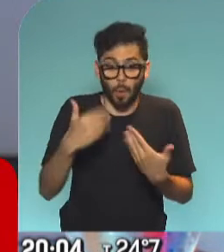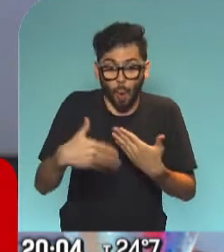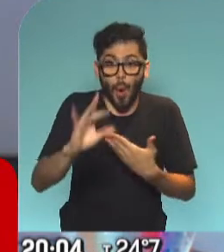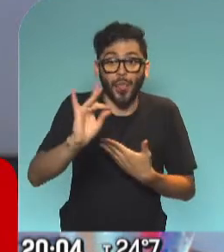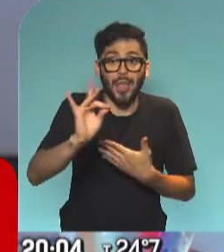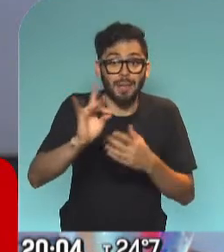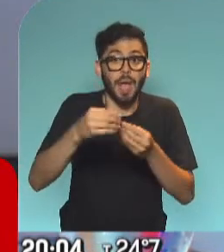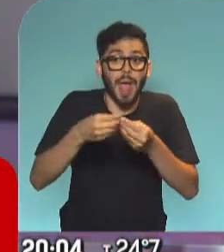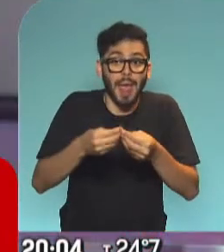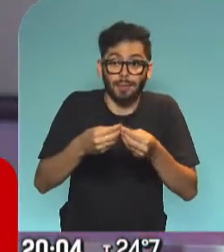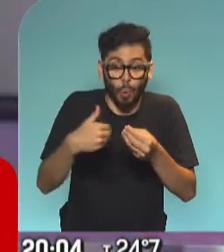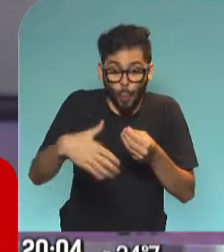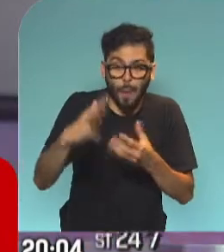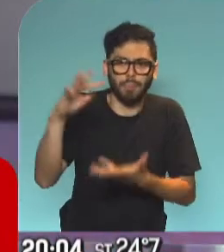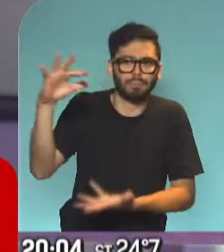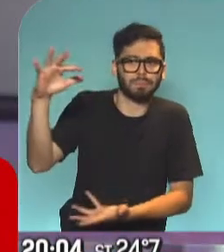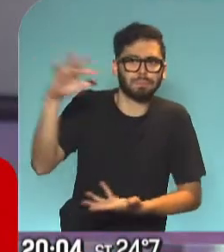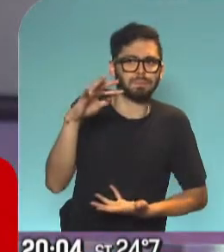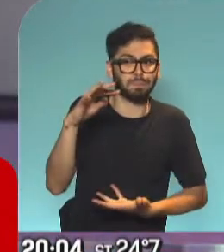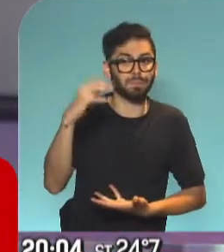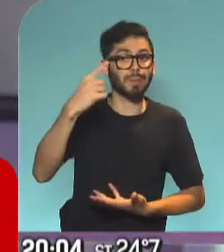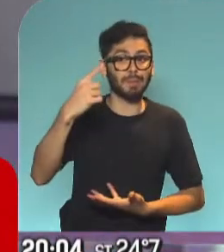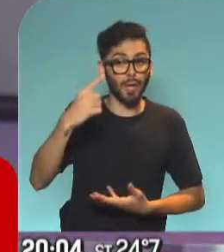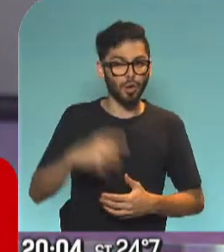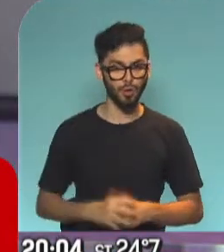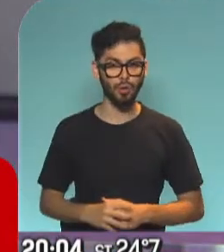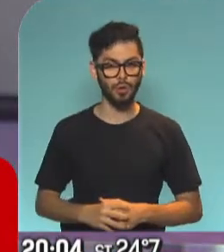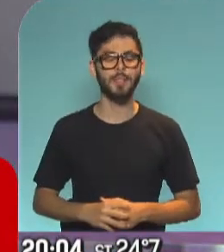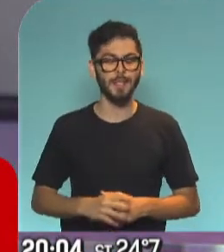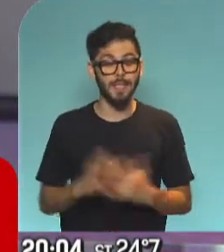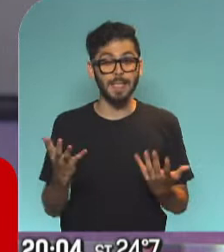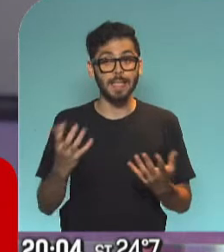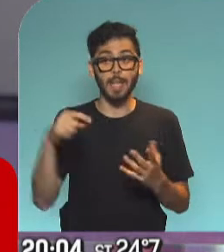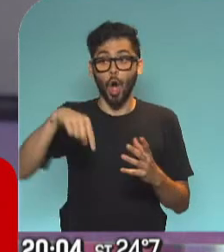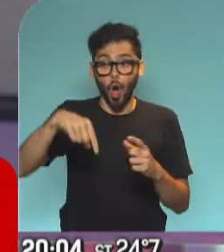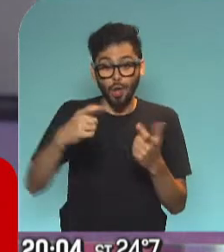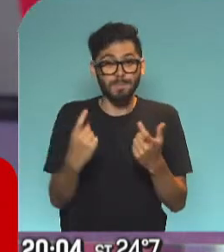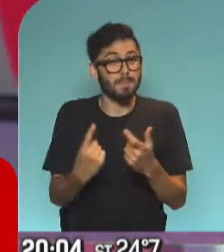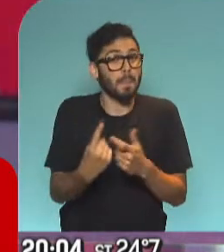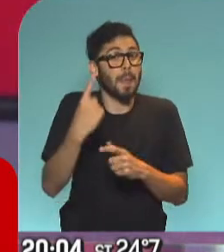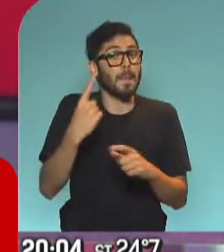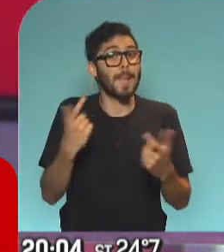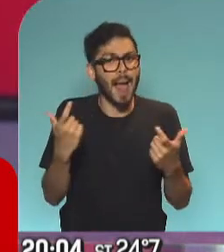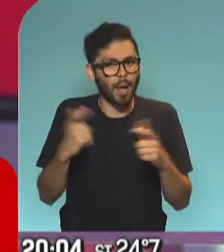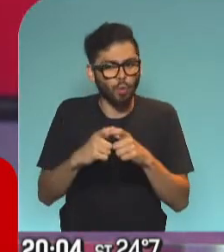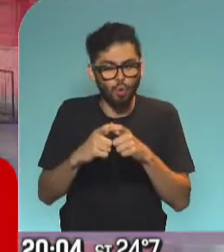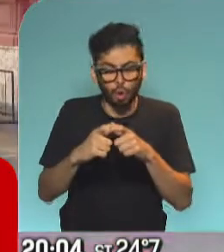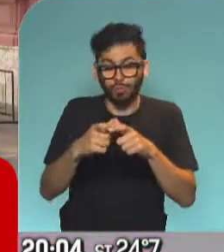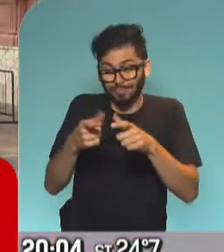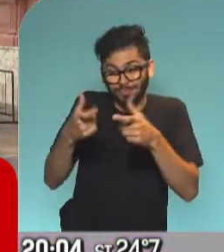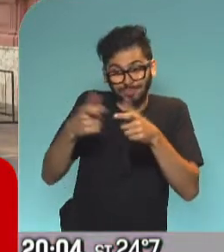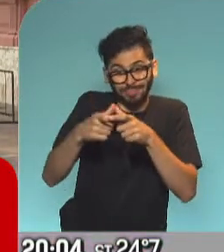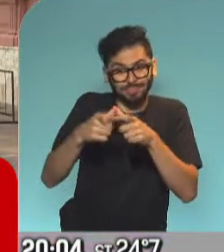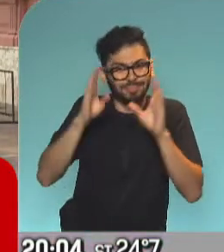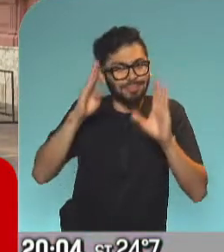acercaría el primer lote de vacunas. Así es, Gaby. Y bueno, por supuesto, definiciones muy importantes las de hoy en esta primera reunión, este comité de vacunación.